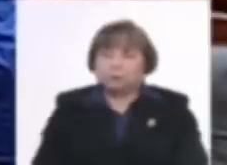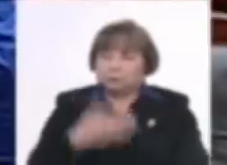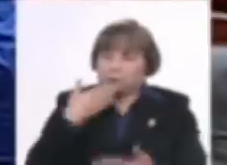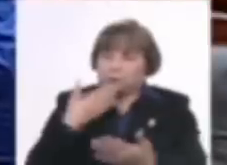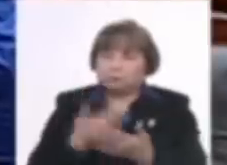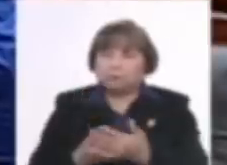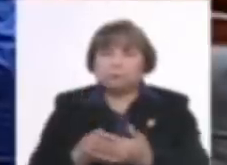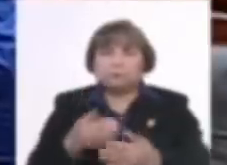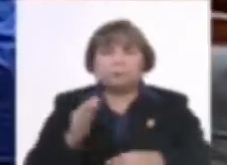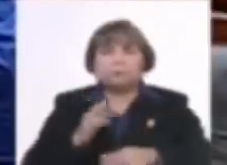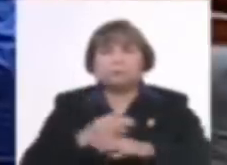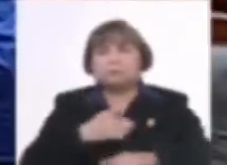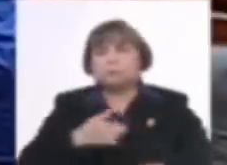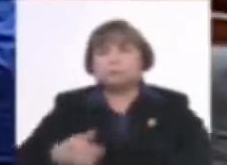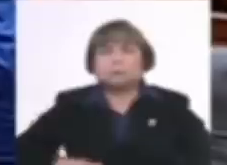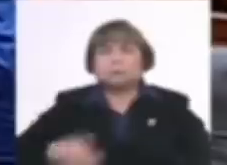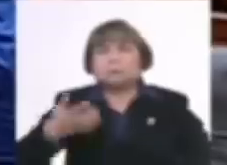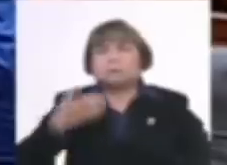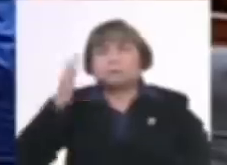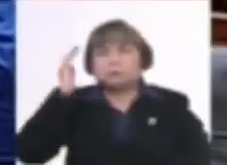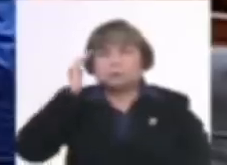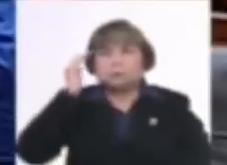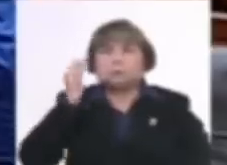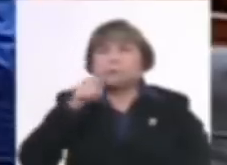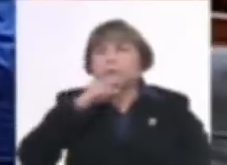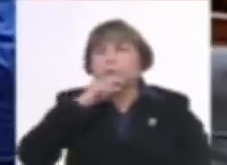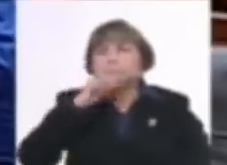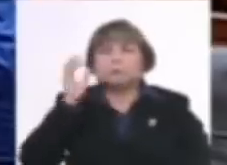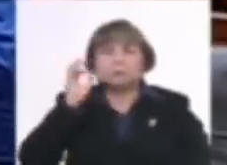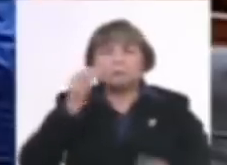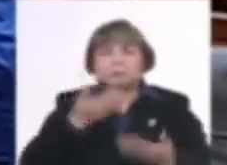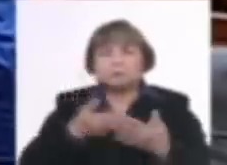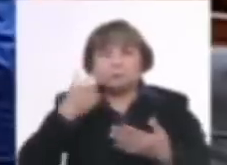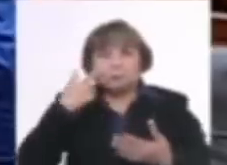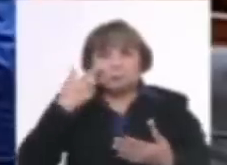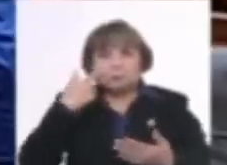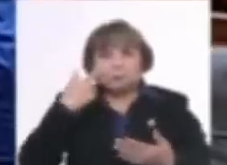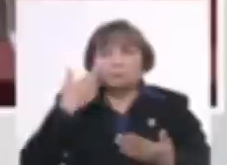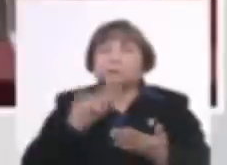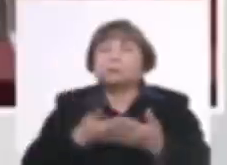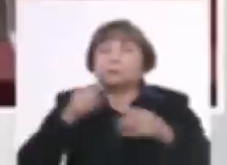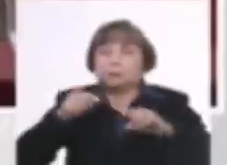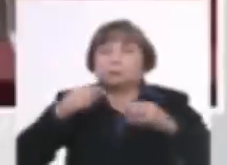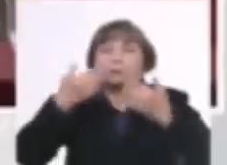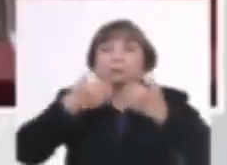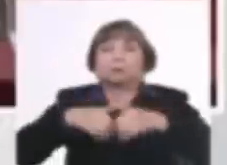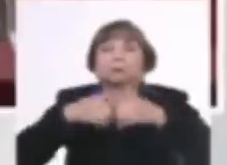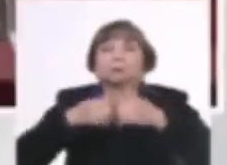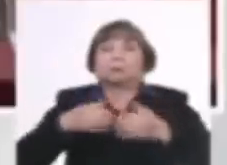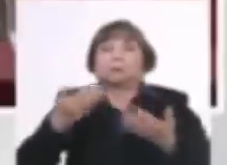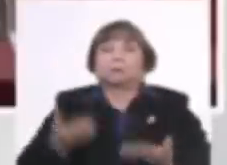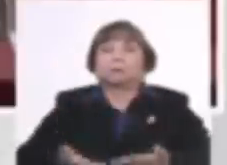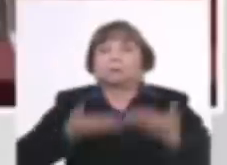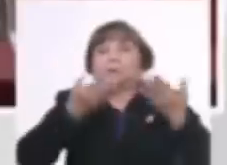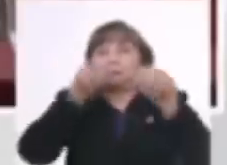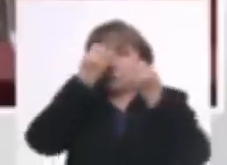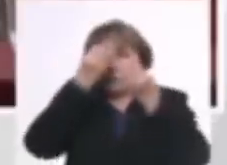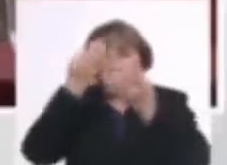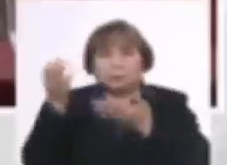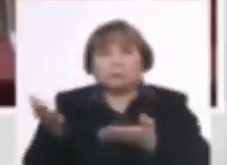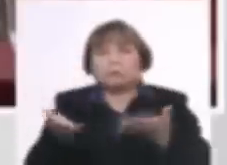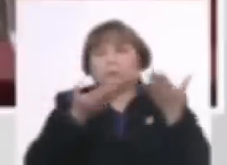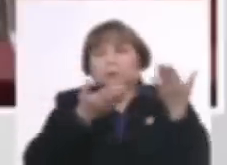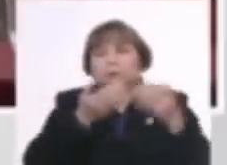Gracias, presidente. Presidente, quisiera saber si es que la señorita Jennifer conocía de que esta empresa le llevaba la información a